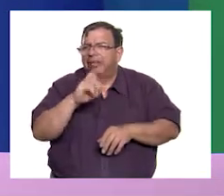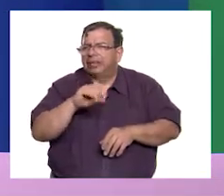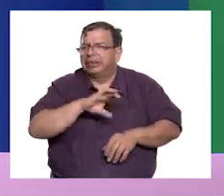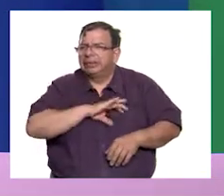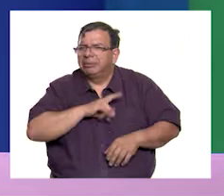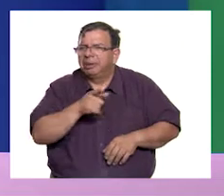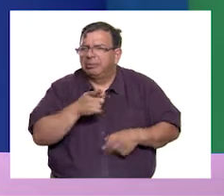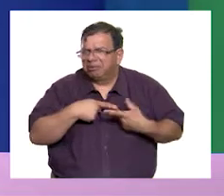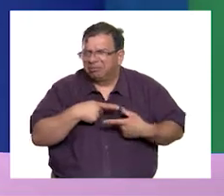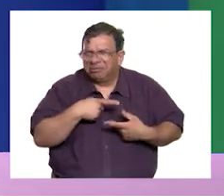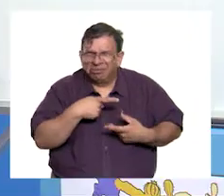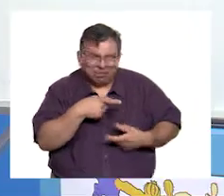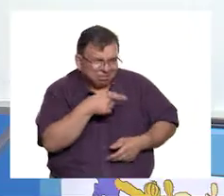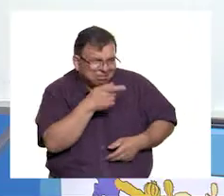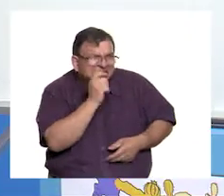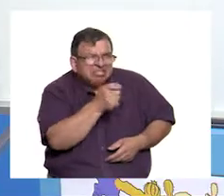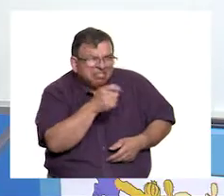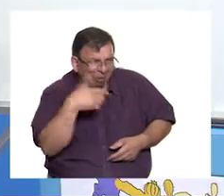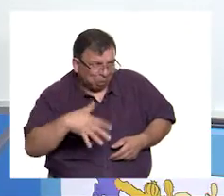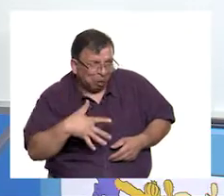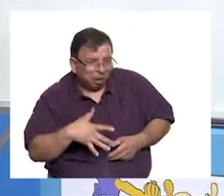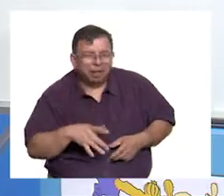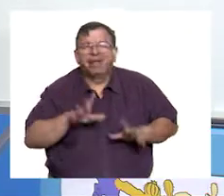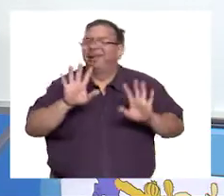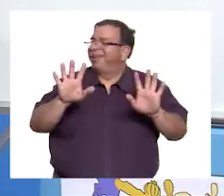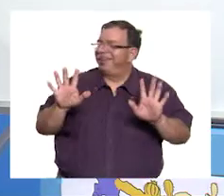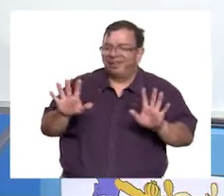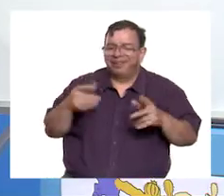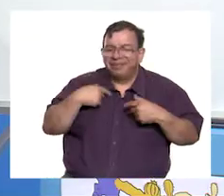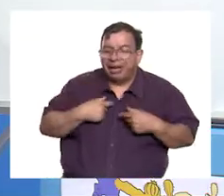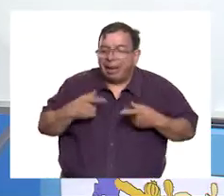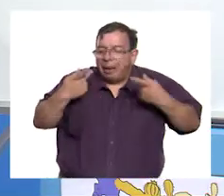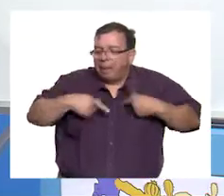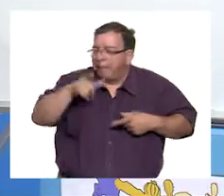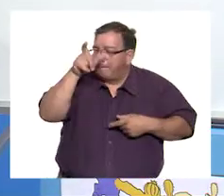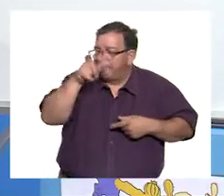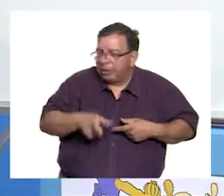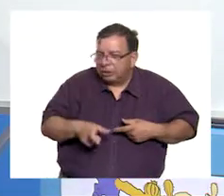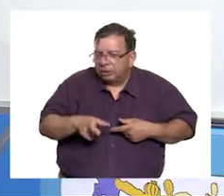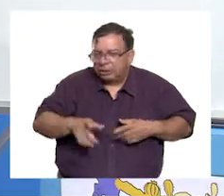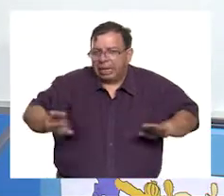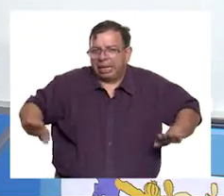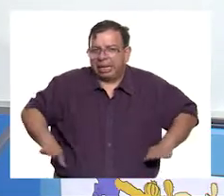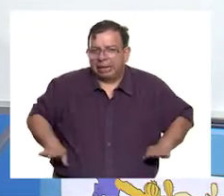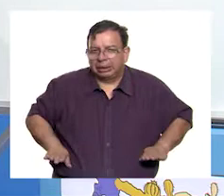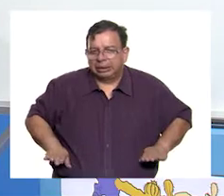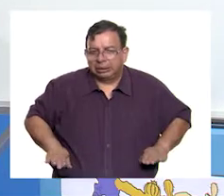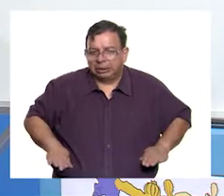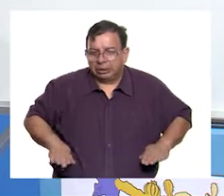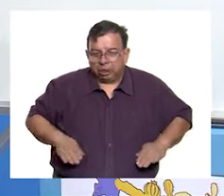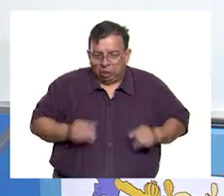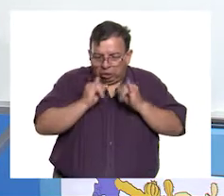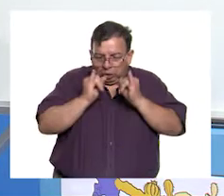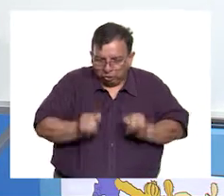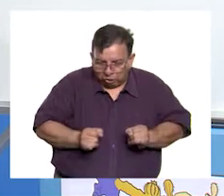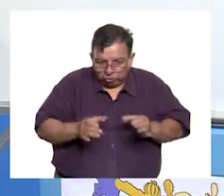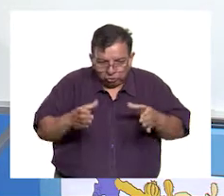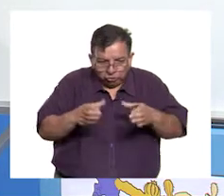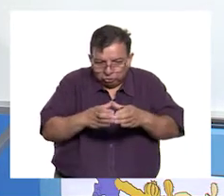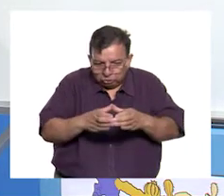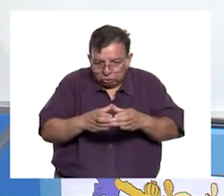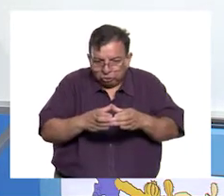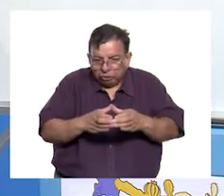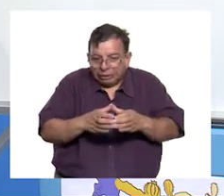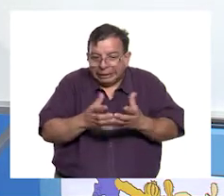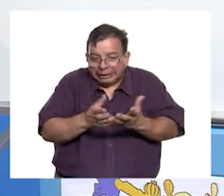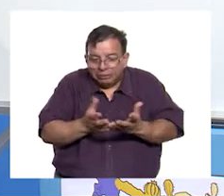¿Eso duele? No, Ton, me refiero a que un personaje se caracteriza no solo por su forma de ser individual, sino por el lugar que